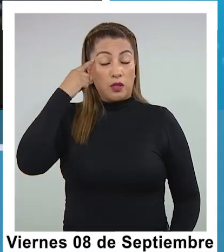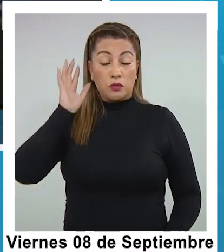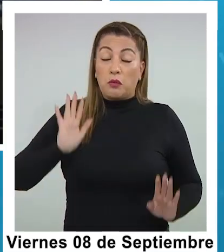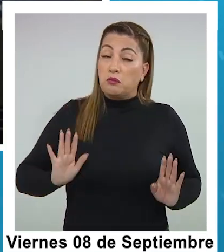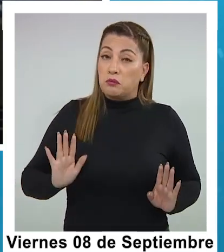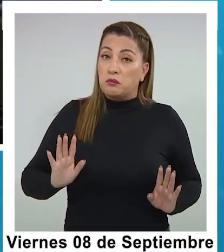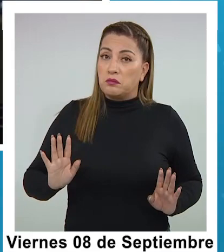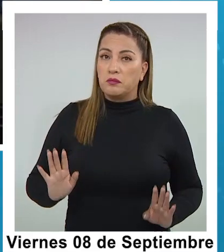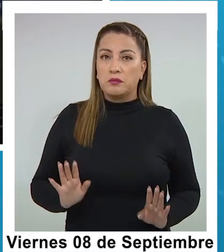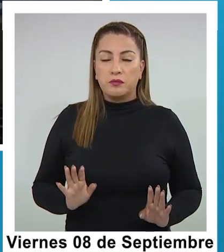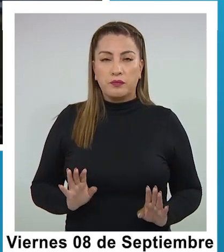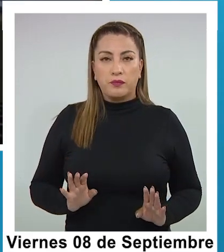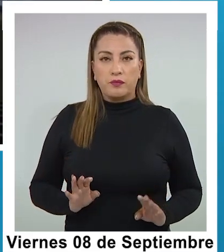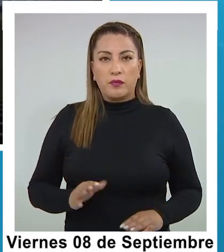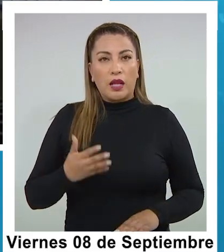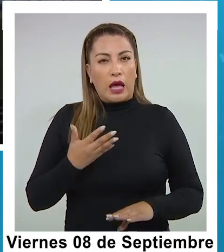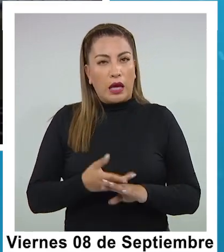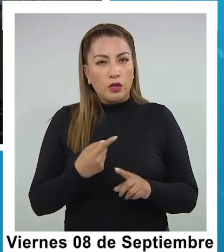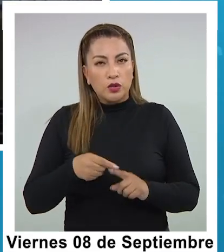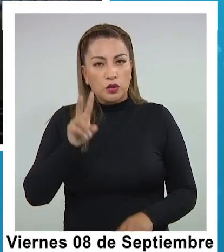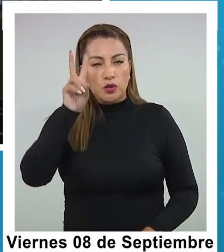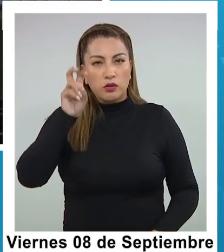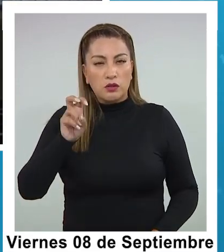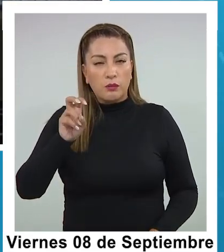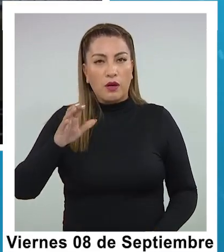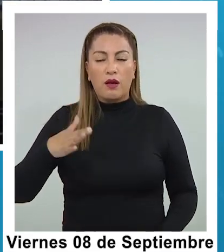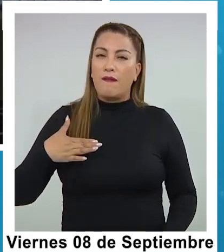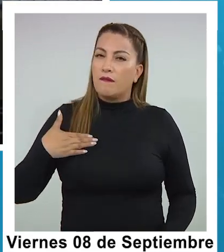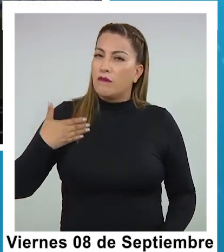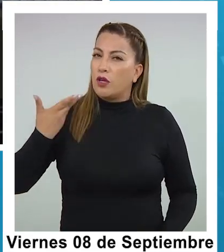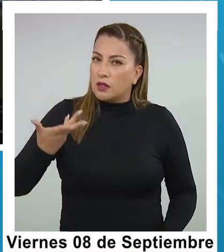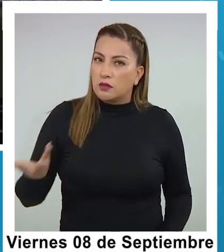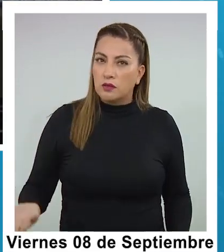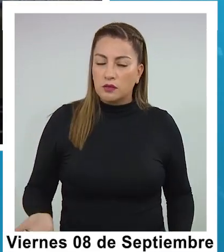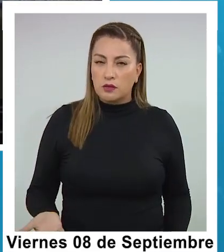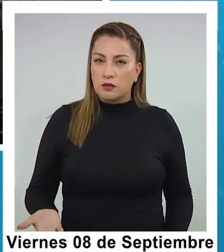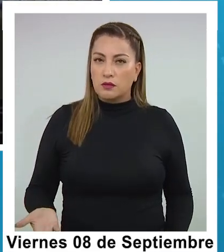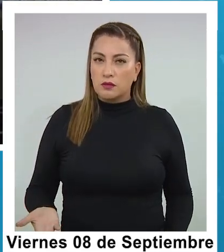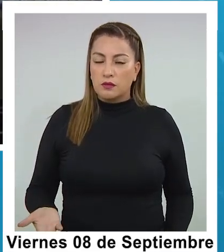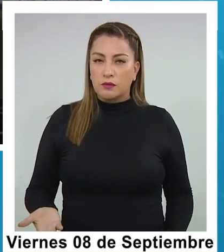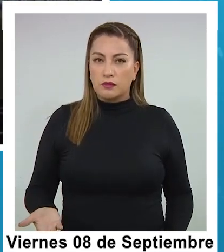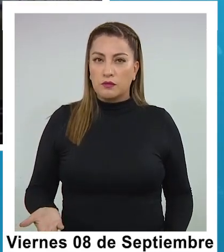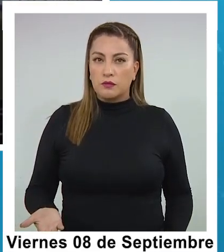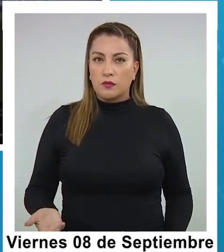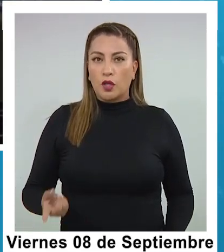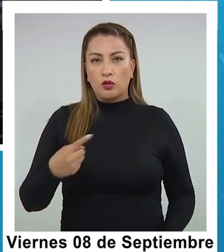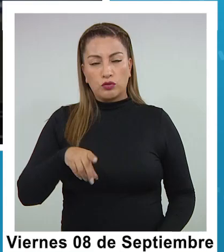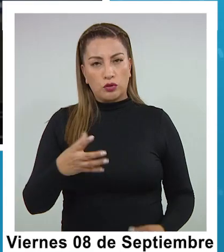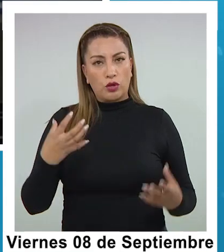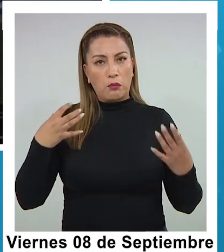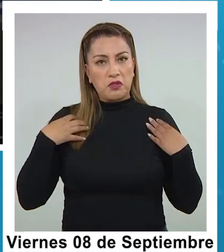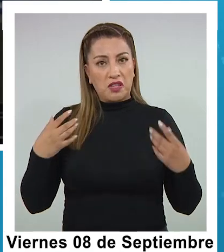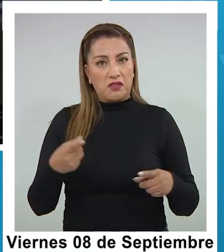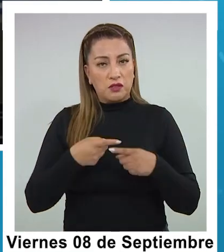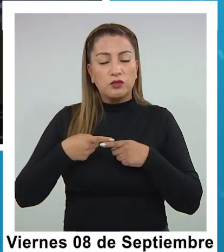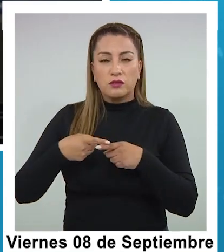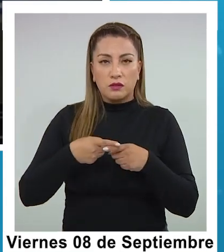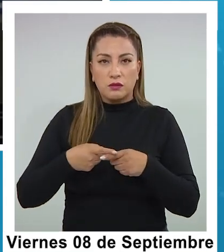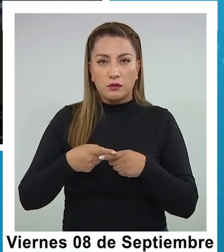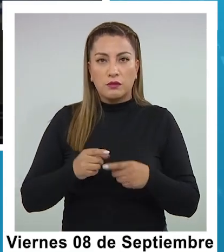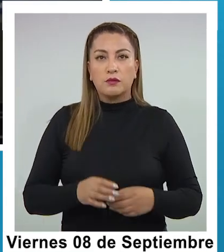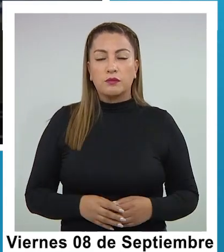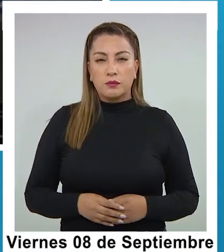discutible. Hay un tema de educación en el fondo, hay un tema que tenemos que asumir como sociedad.